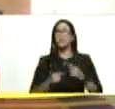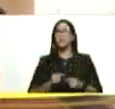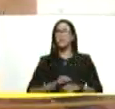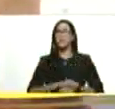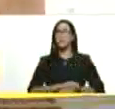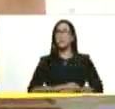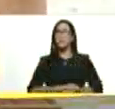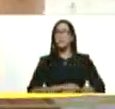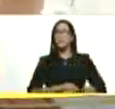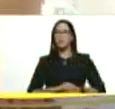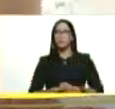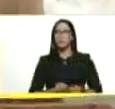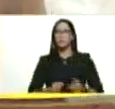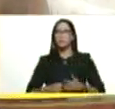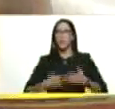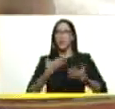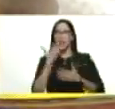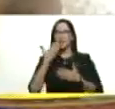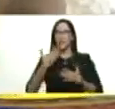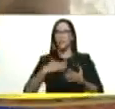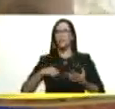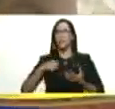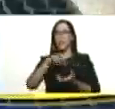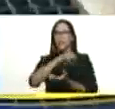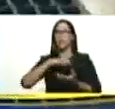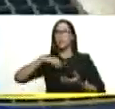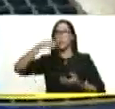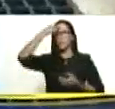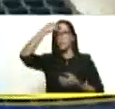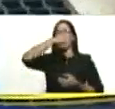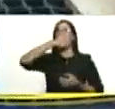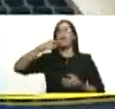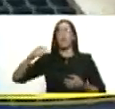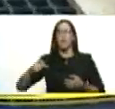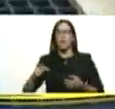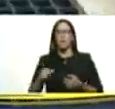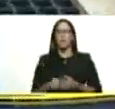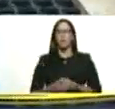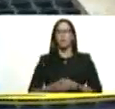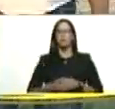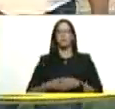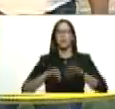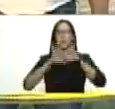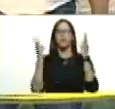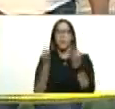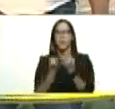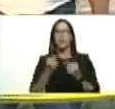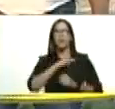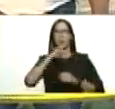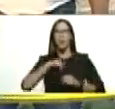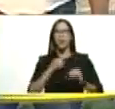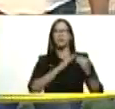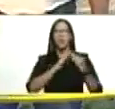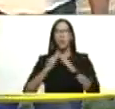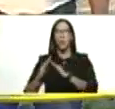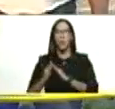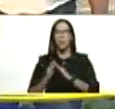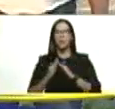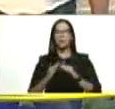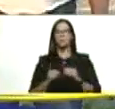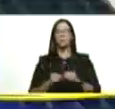un enfrentamiento entre pueblo, entre hermanos, entre familia, y nuestra comunidad en